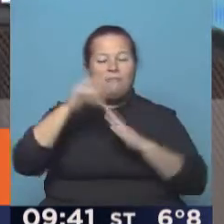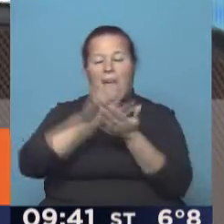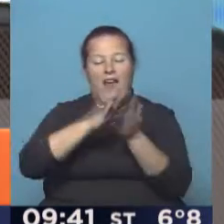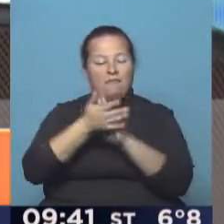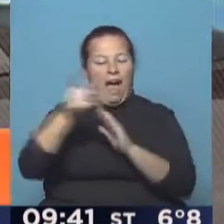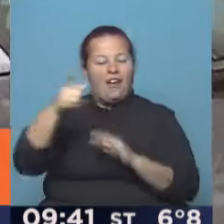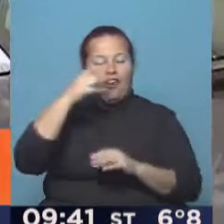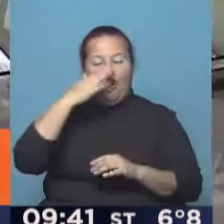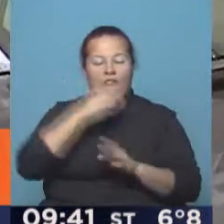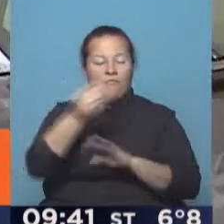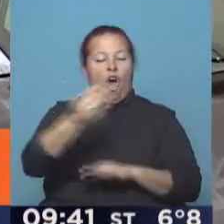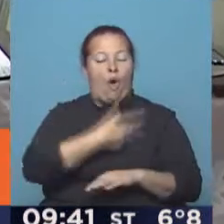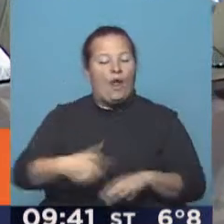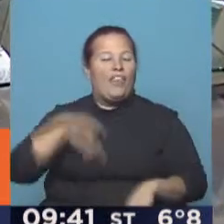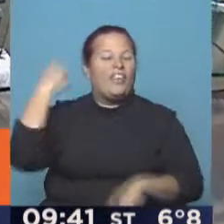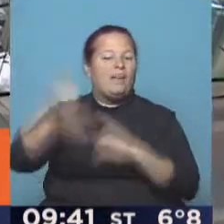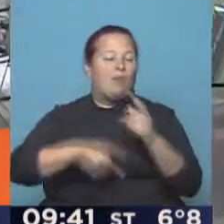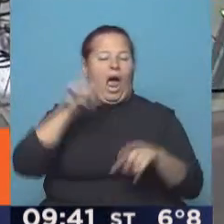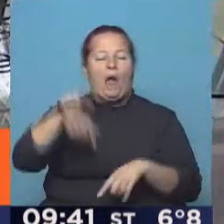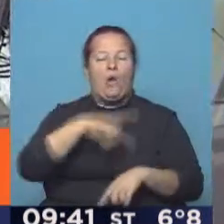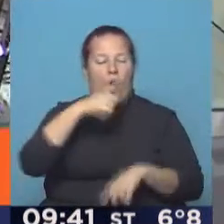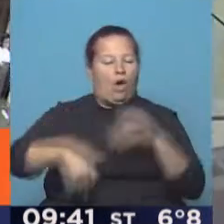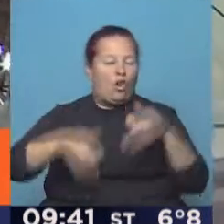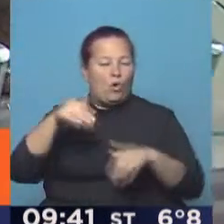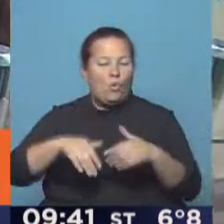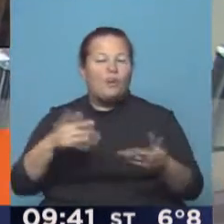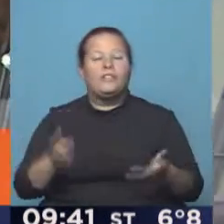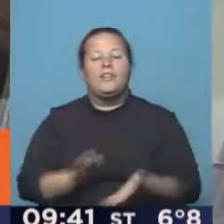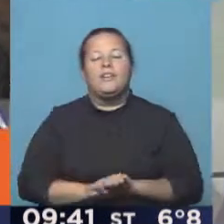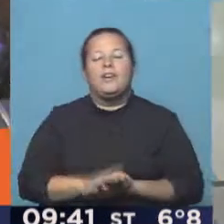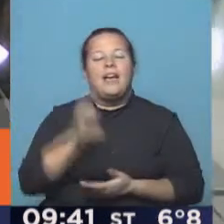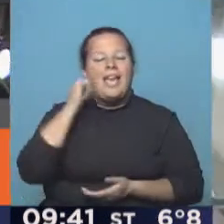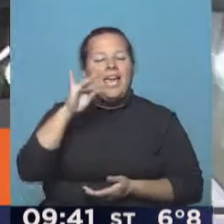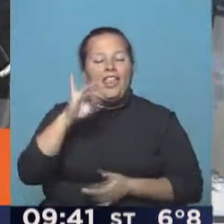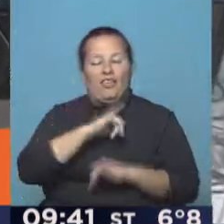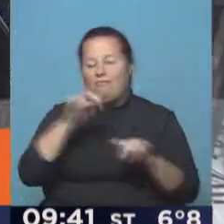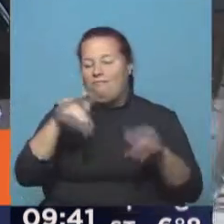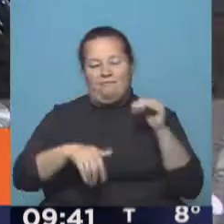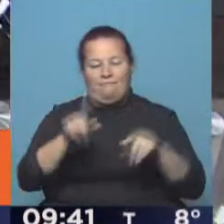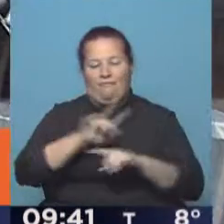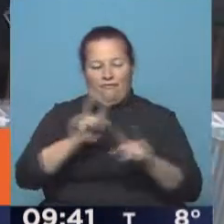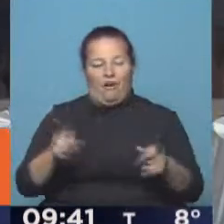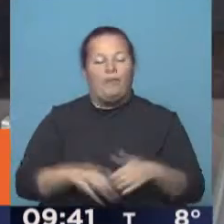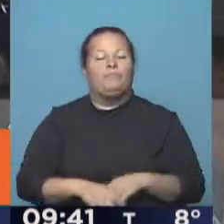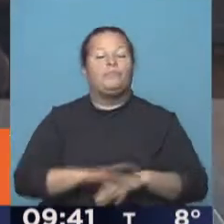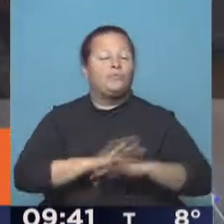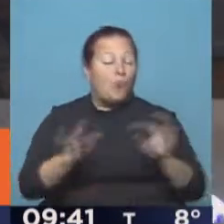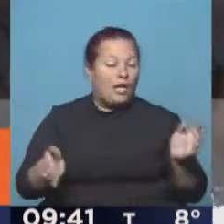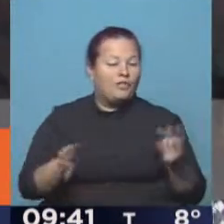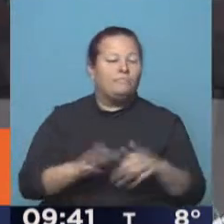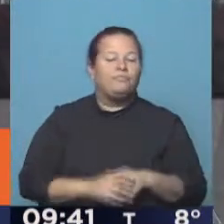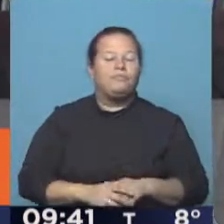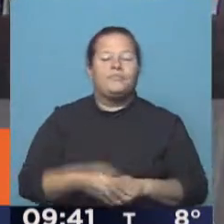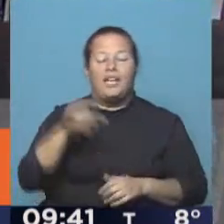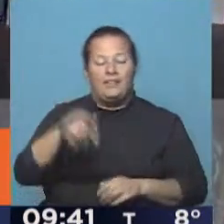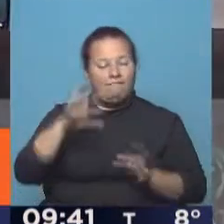electo gobernador, y después se anulan las elecciones, ¿no? Que Guido anula las elecciones. Así que, bueno, este